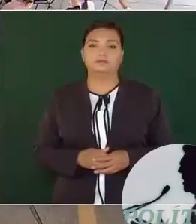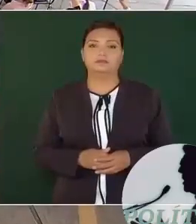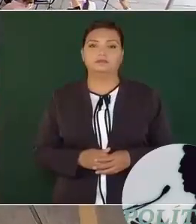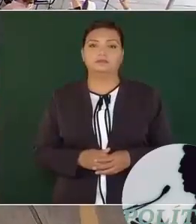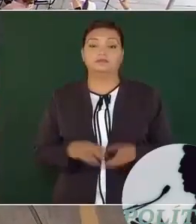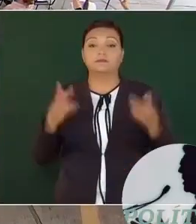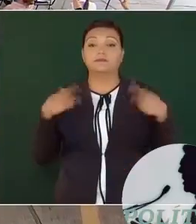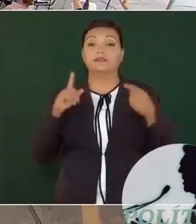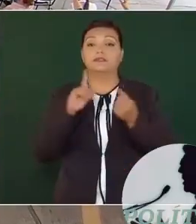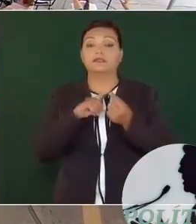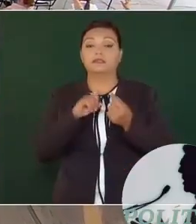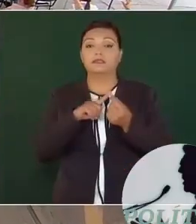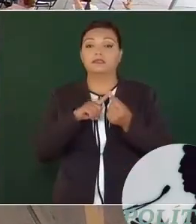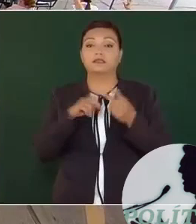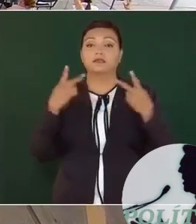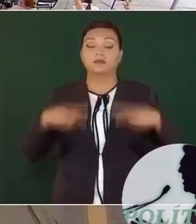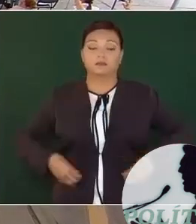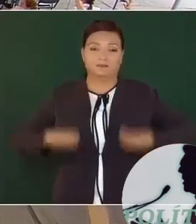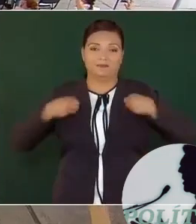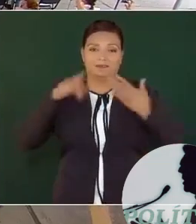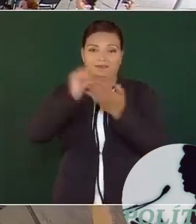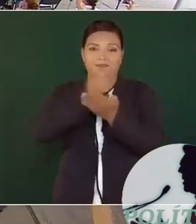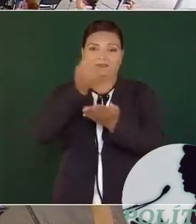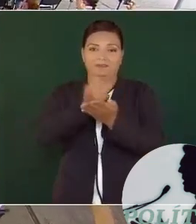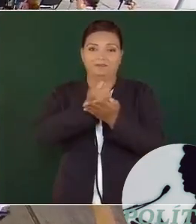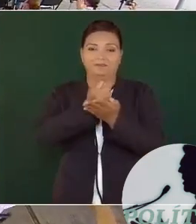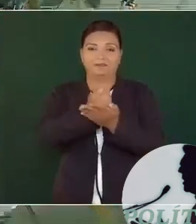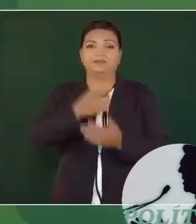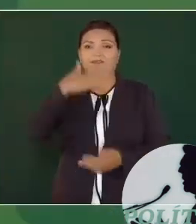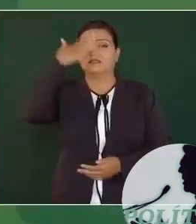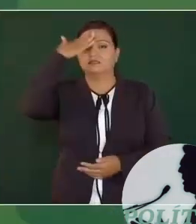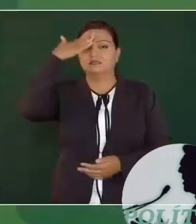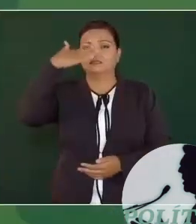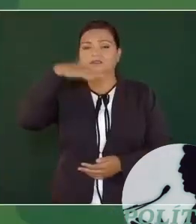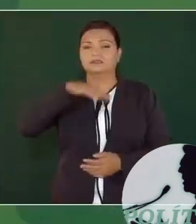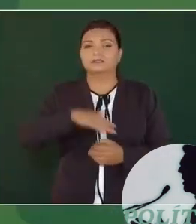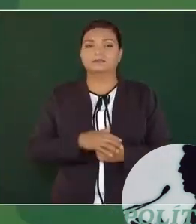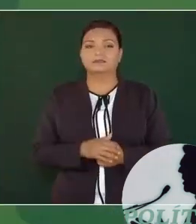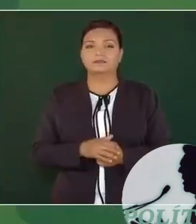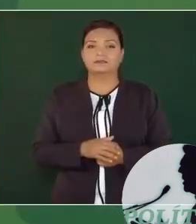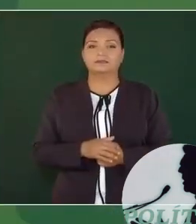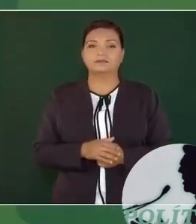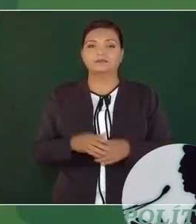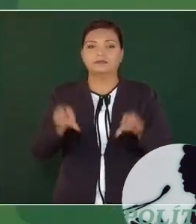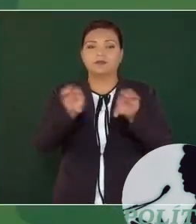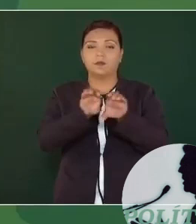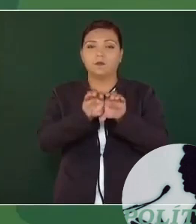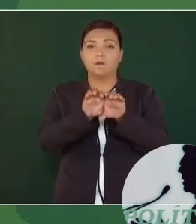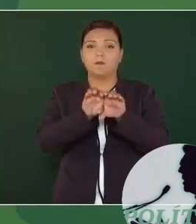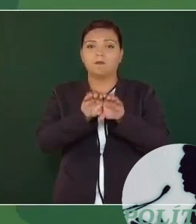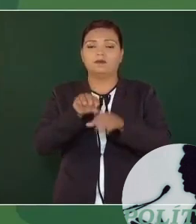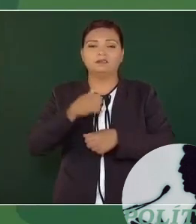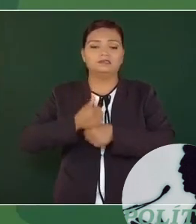Quienes son tamaulipecos saben de cómo se padeció